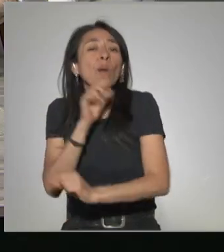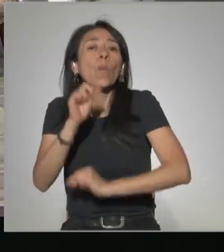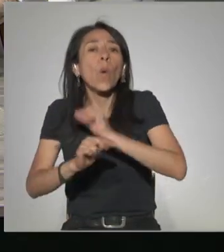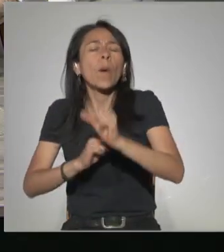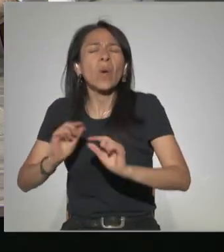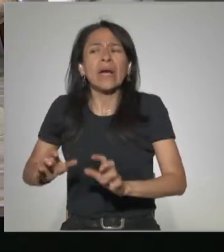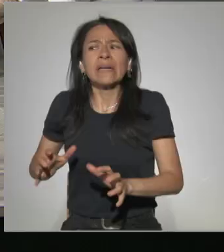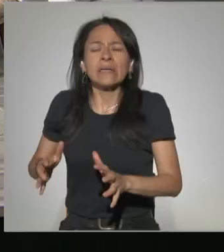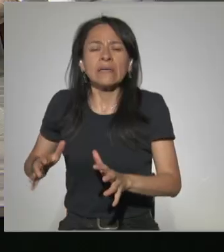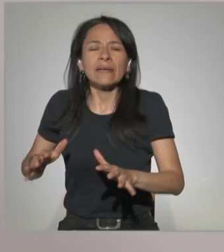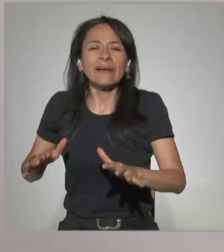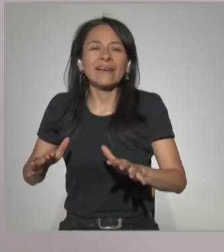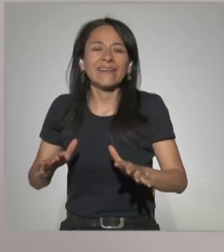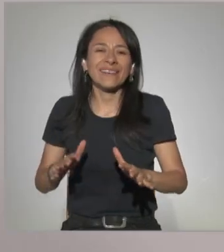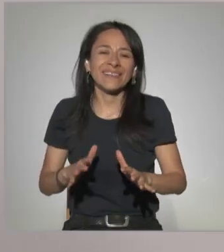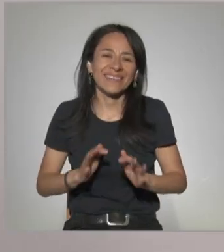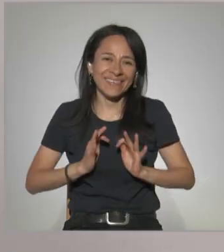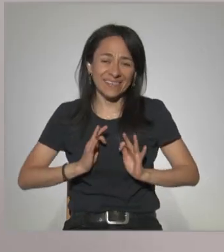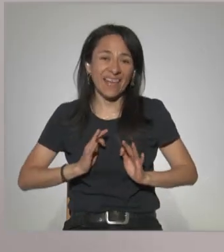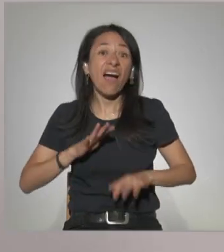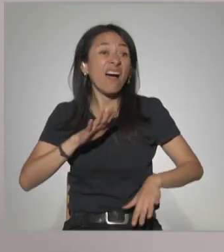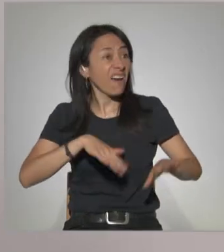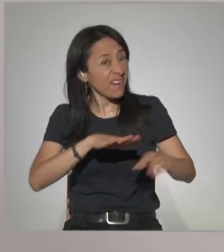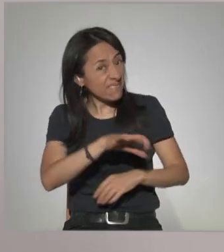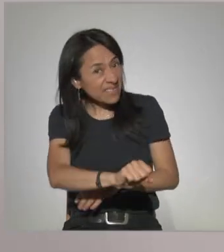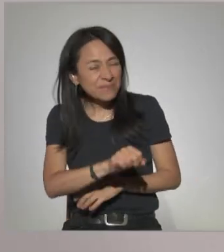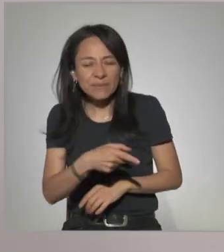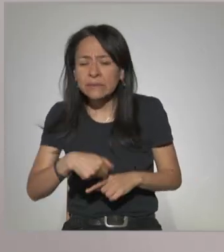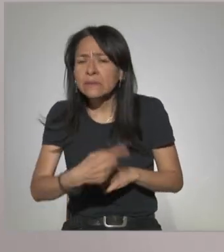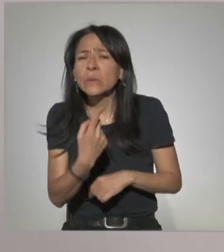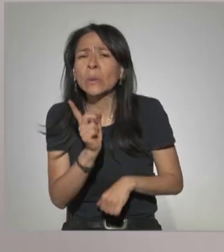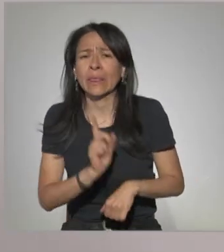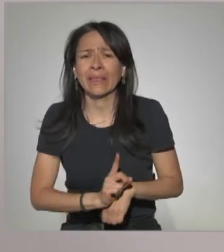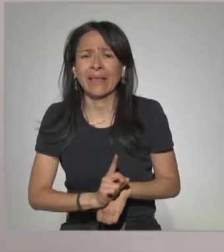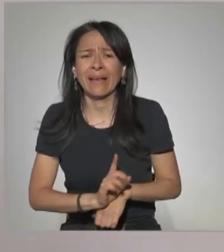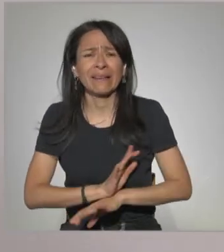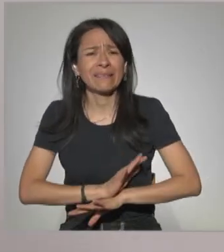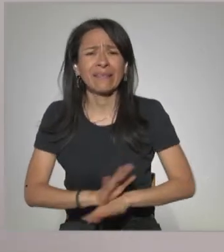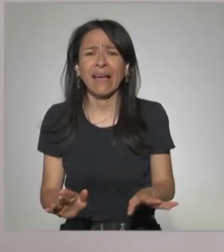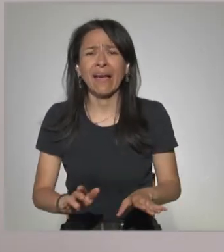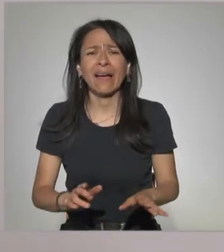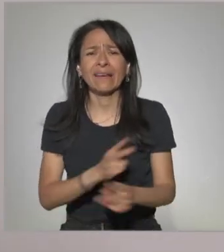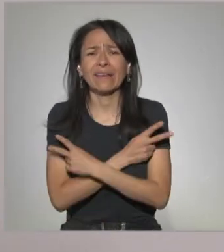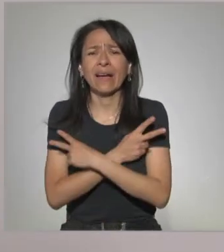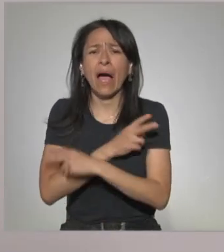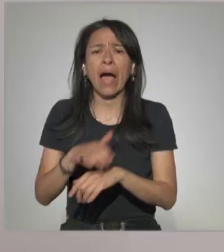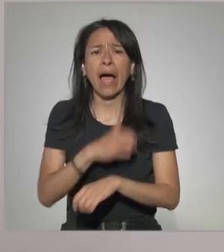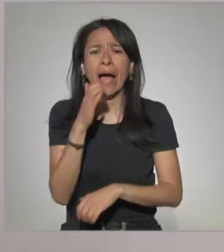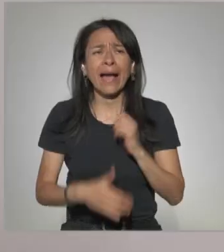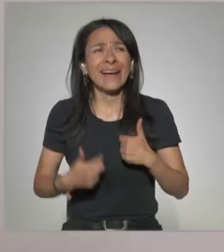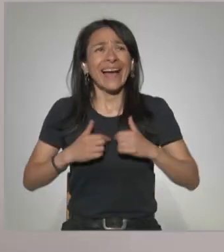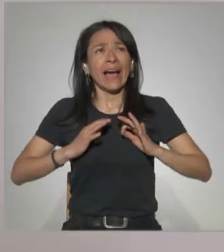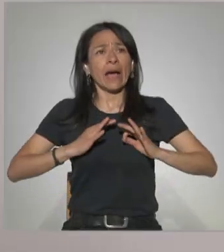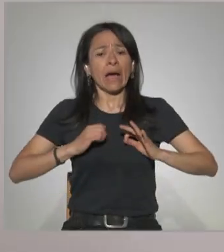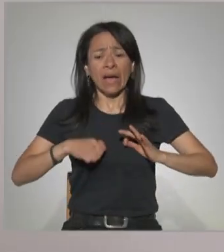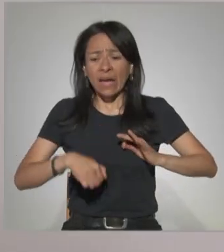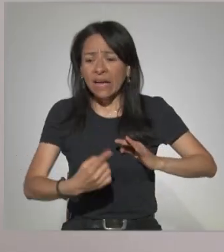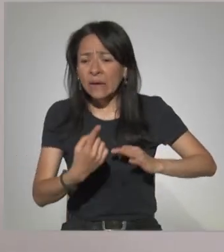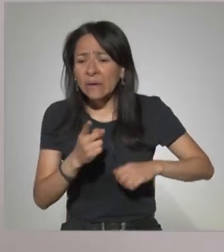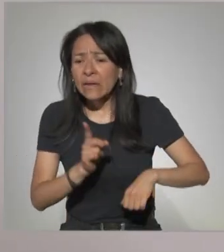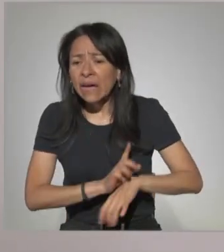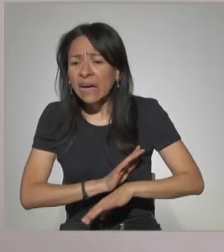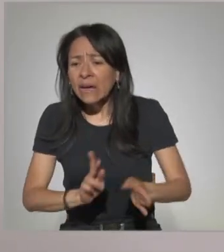dependiendo de la cantidad de vacaciones. Repente dices, me queda un día de vacaciones y apenas el pico, claro. Y apenas me quité el estrés, ¿no?